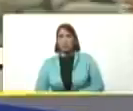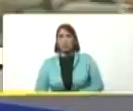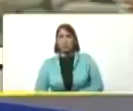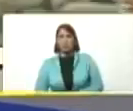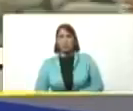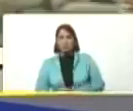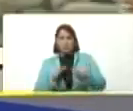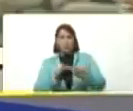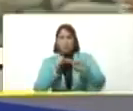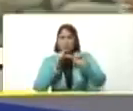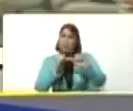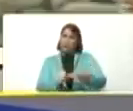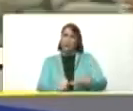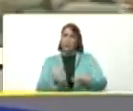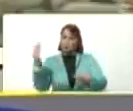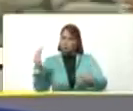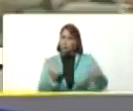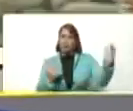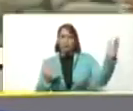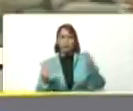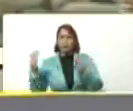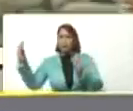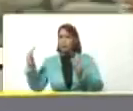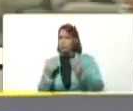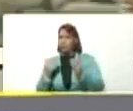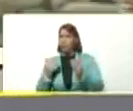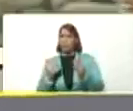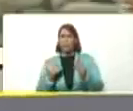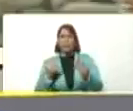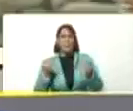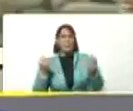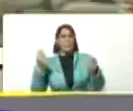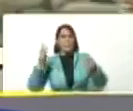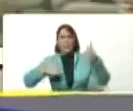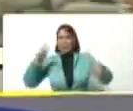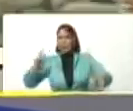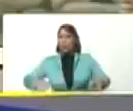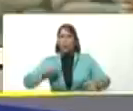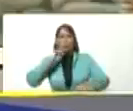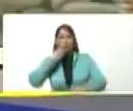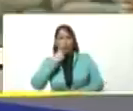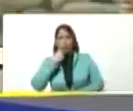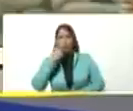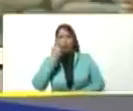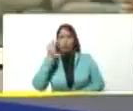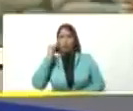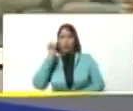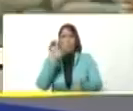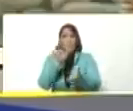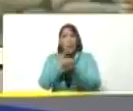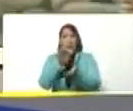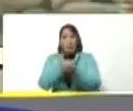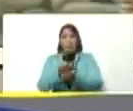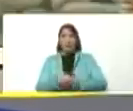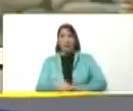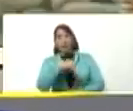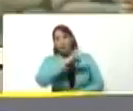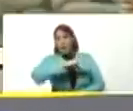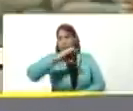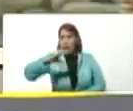sigan llegando charters con miles y miles de rusos y de rusas. A Margarita, a